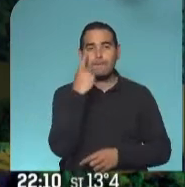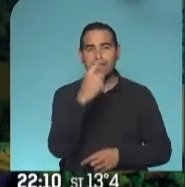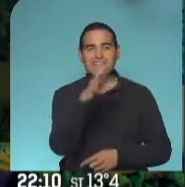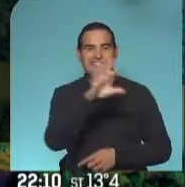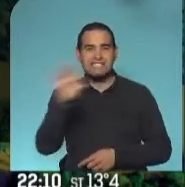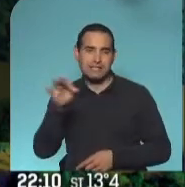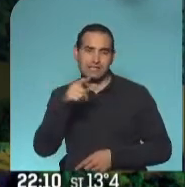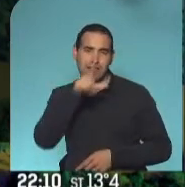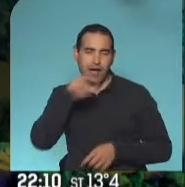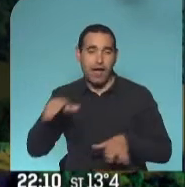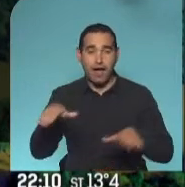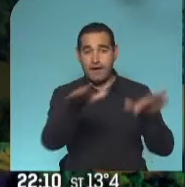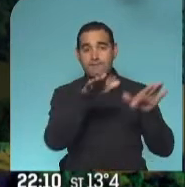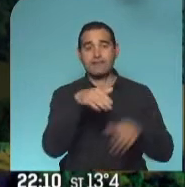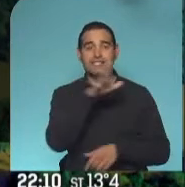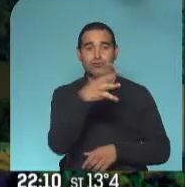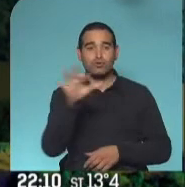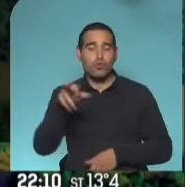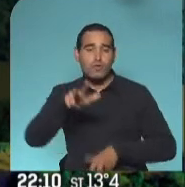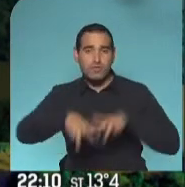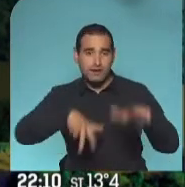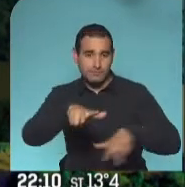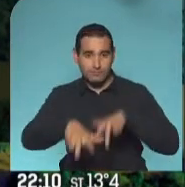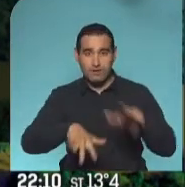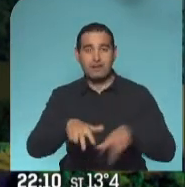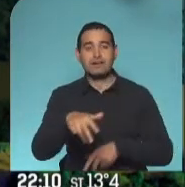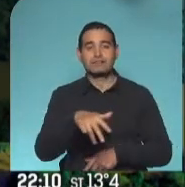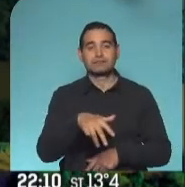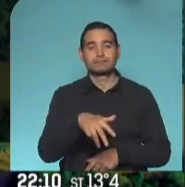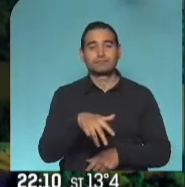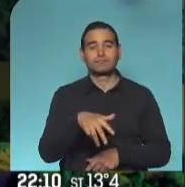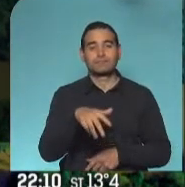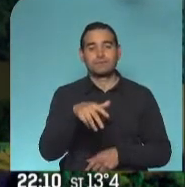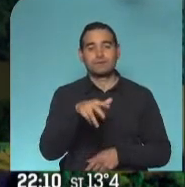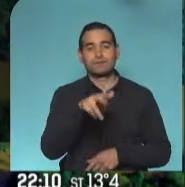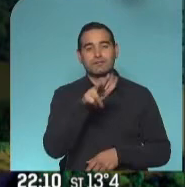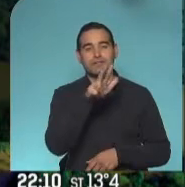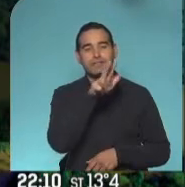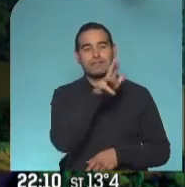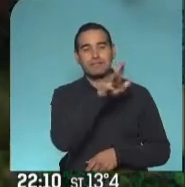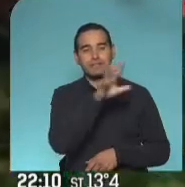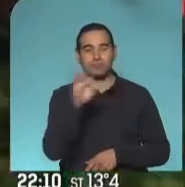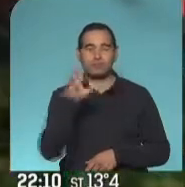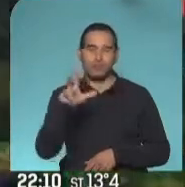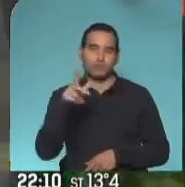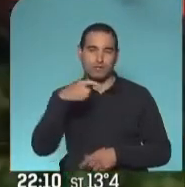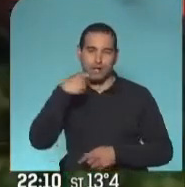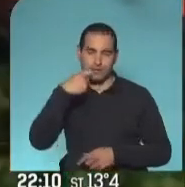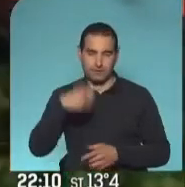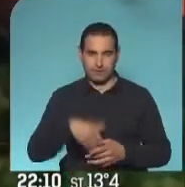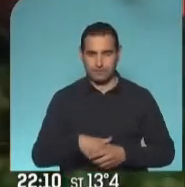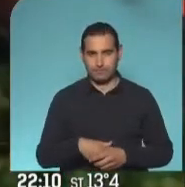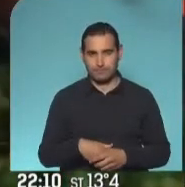aves, 550 reptiles, 50 de mamíferos.